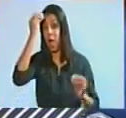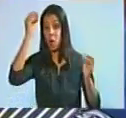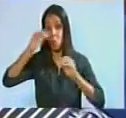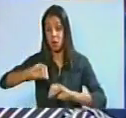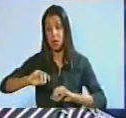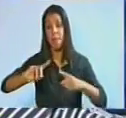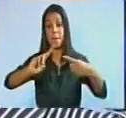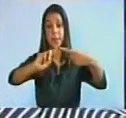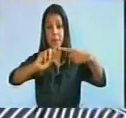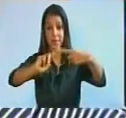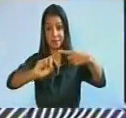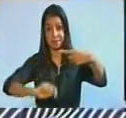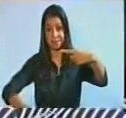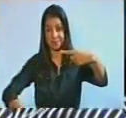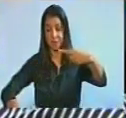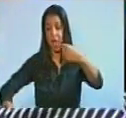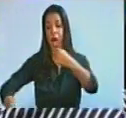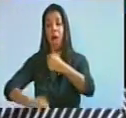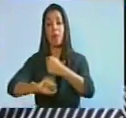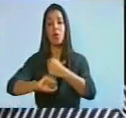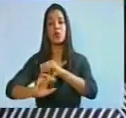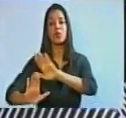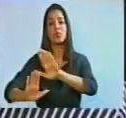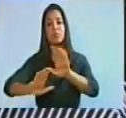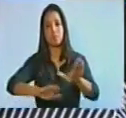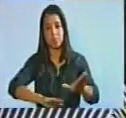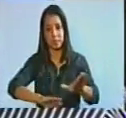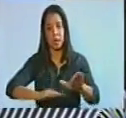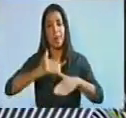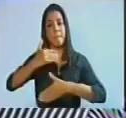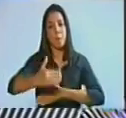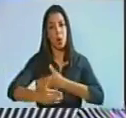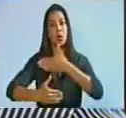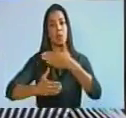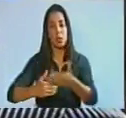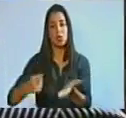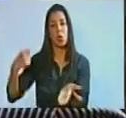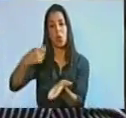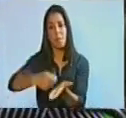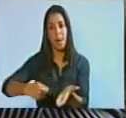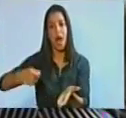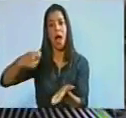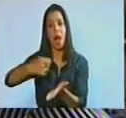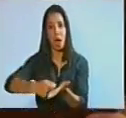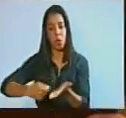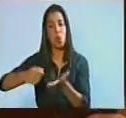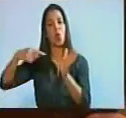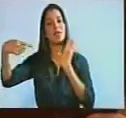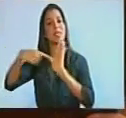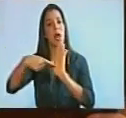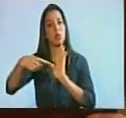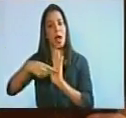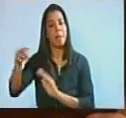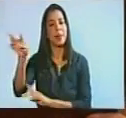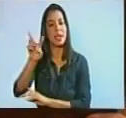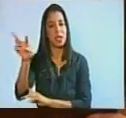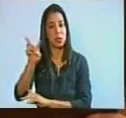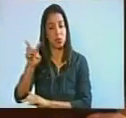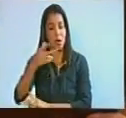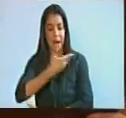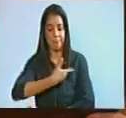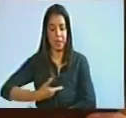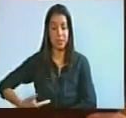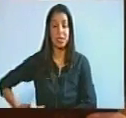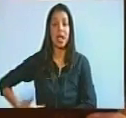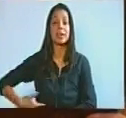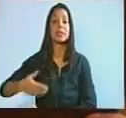primero, respaldar y acompañar el proceso de refinanciamiento de la deuda venezolana emprendido por el presidente